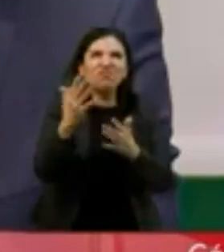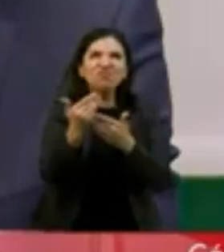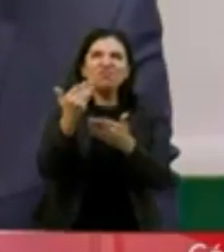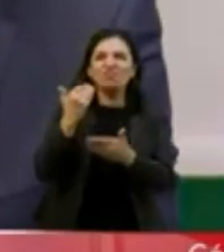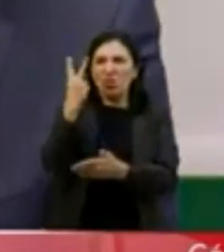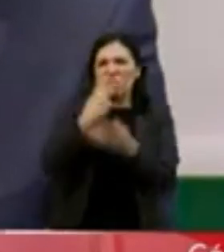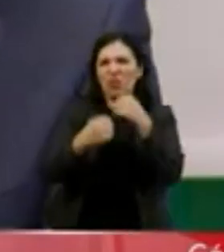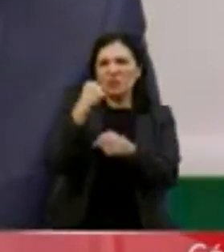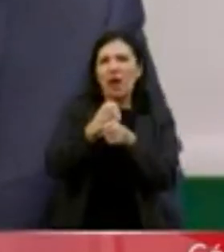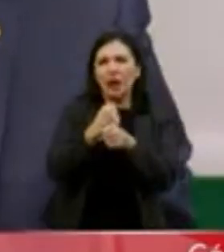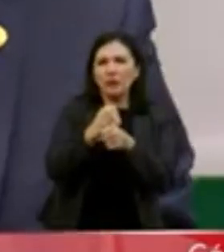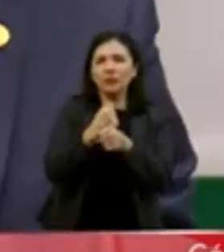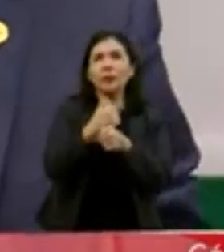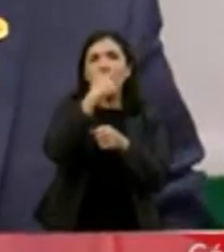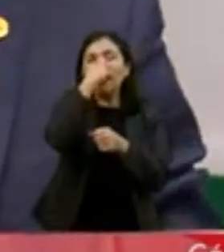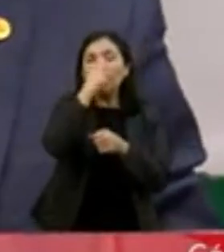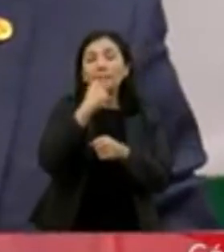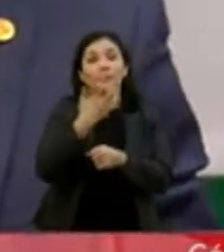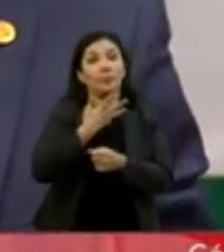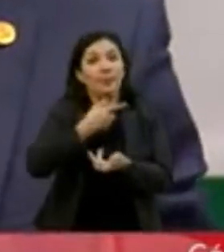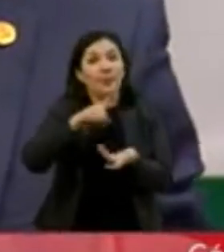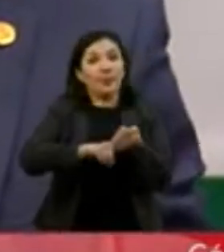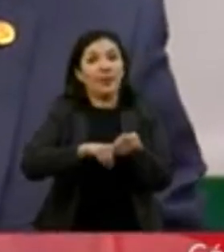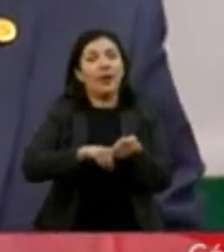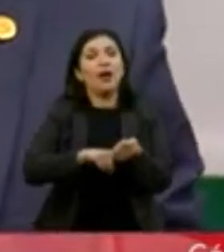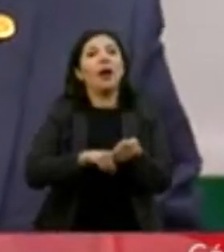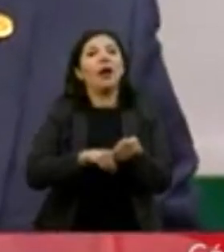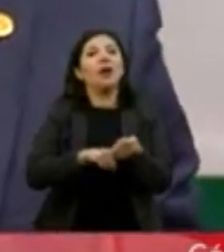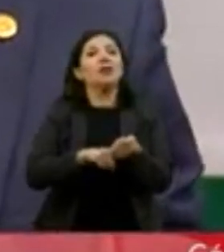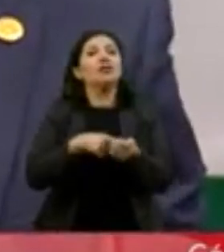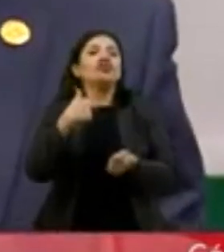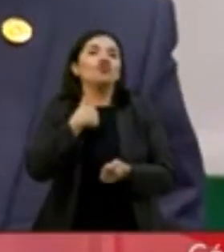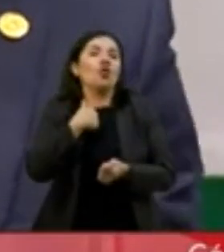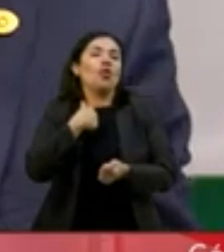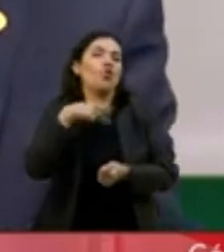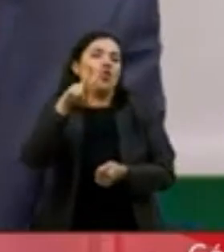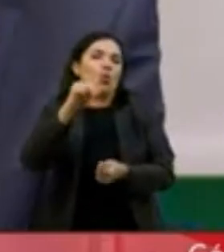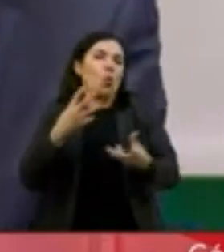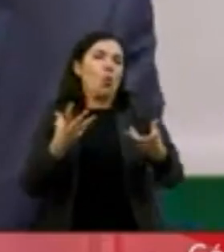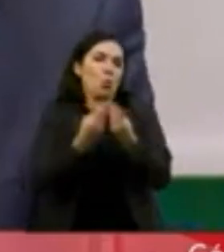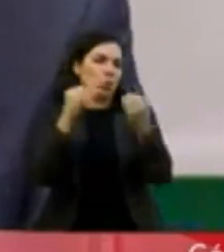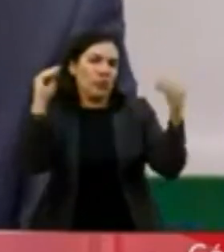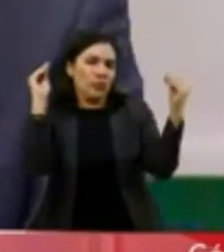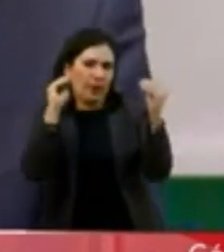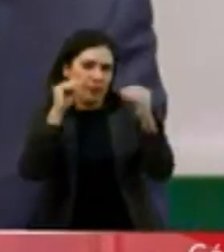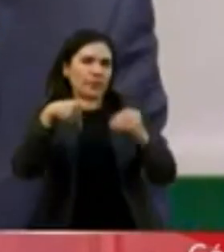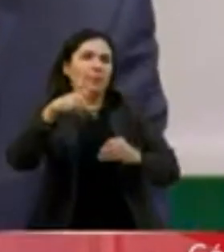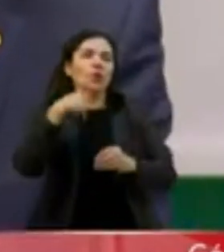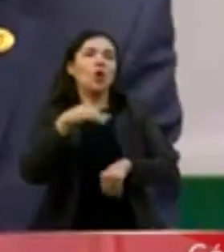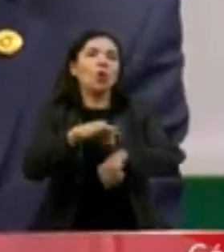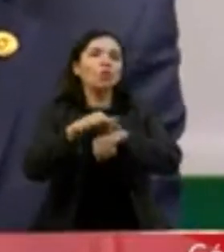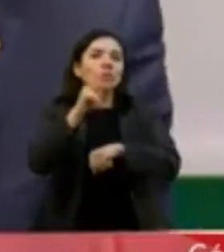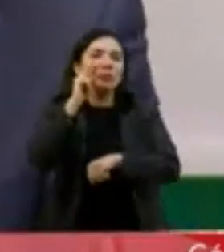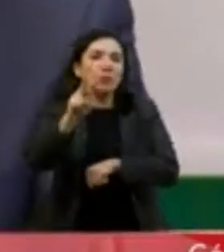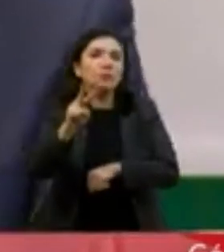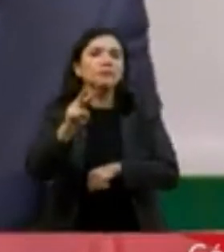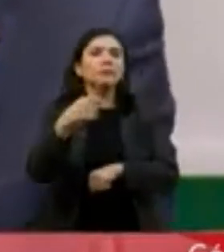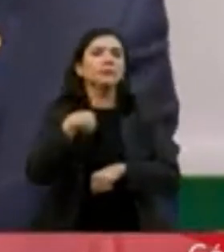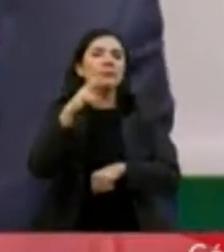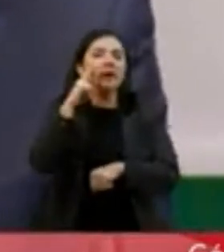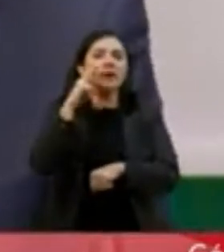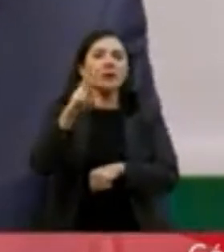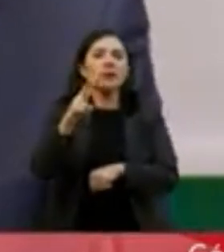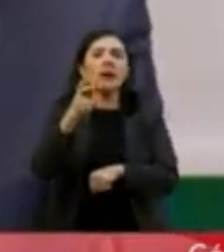2 años tuvimos un debate bueno no tuvimos Porque yo no fui parte del debate pero pues lo seguí aquí